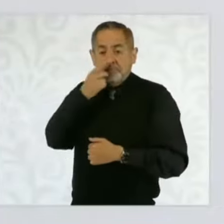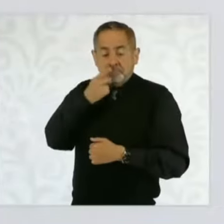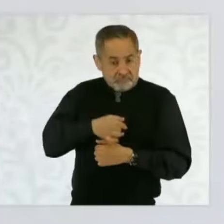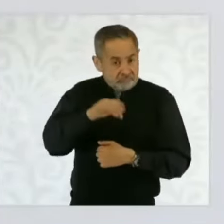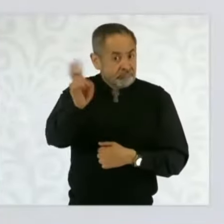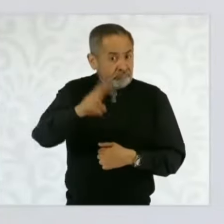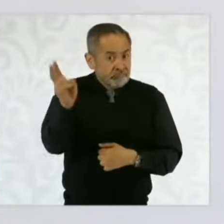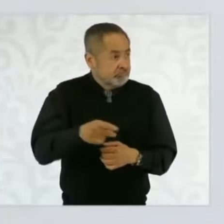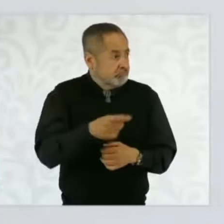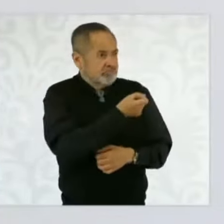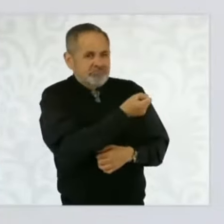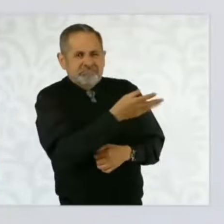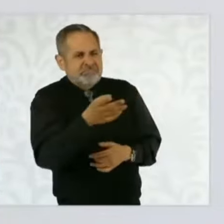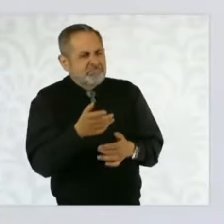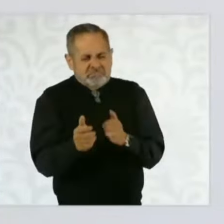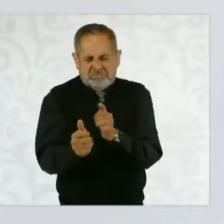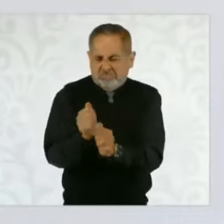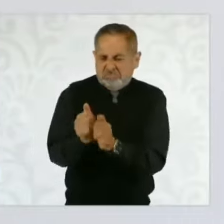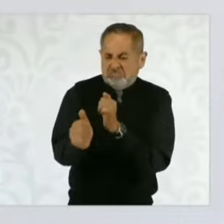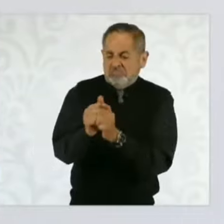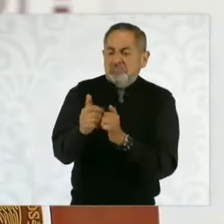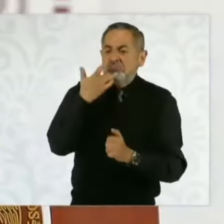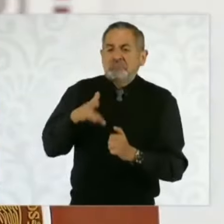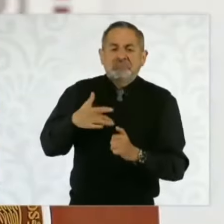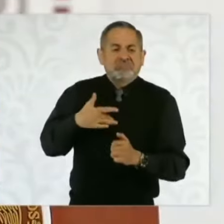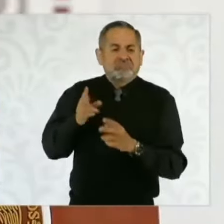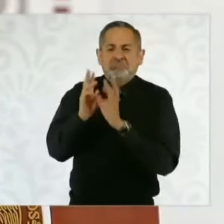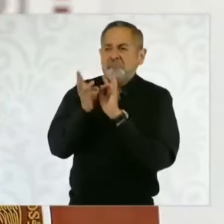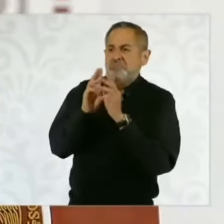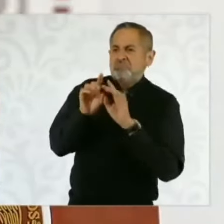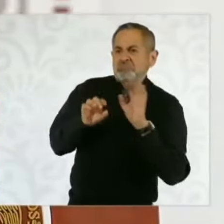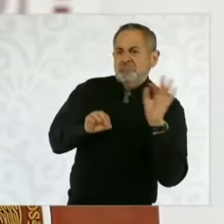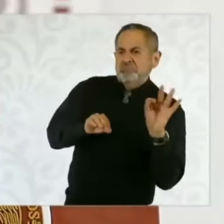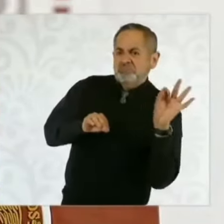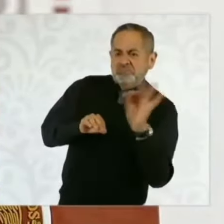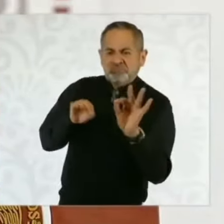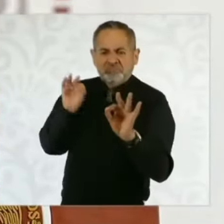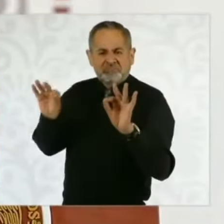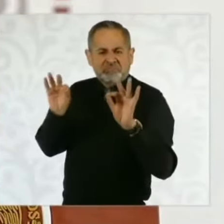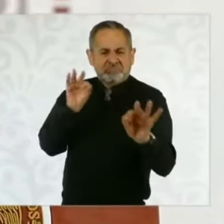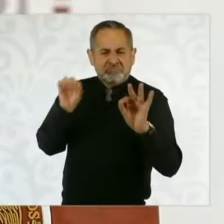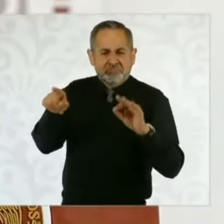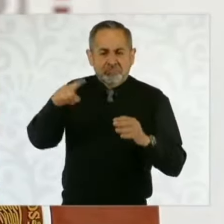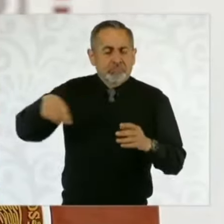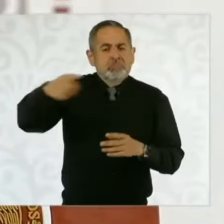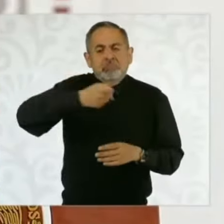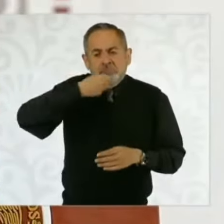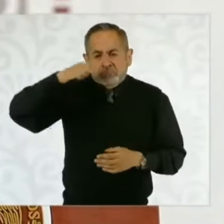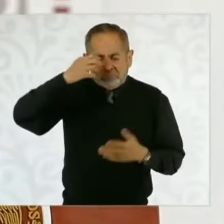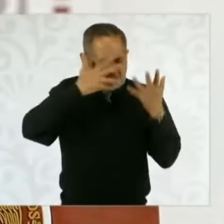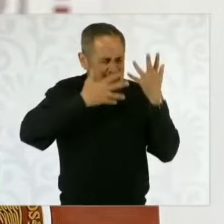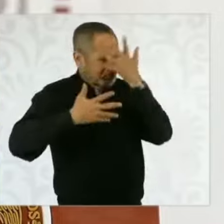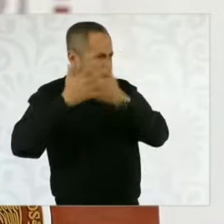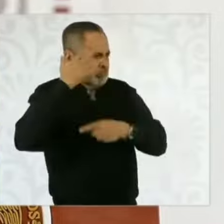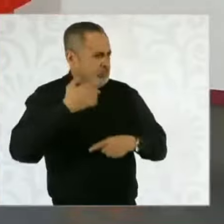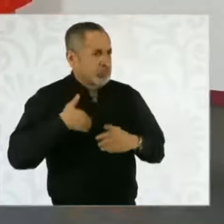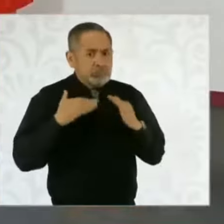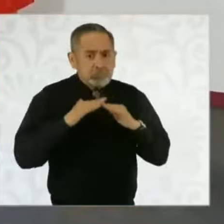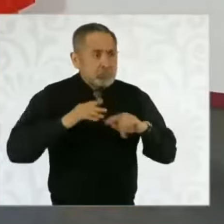enviando mensajes de WhatsApp eh confundiendo con este mensaje de que queremos quitarle sus